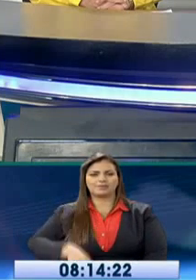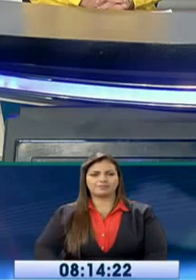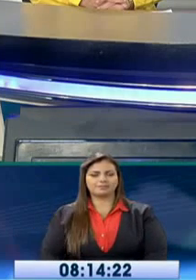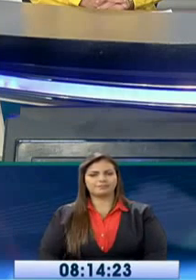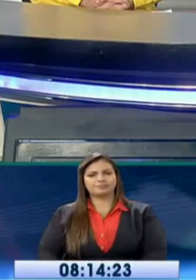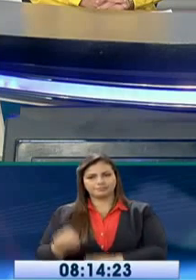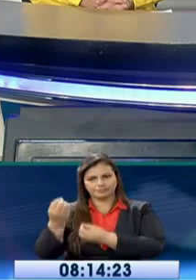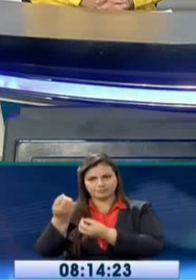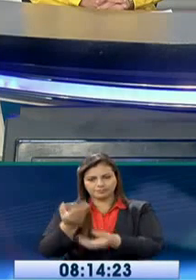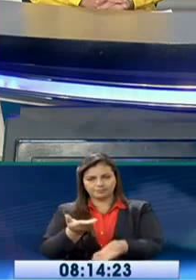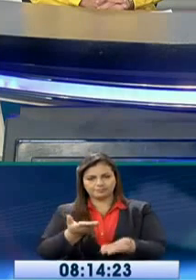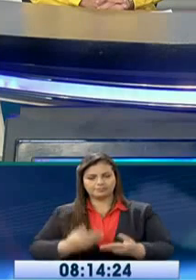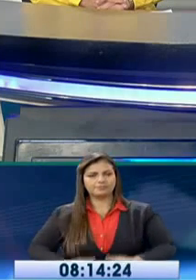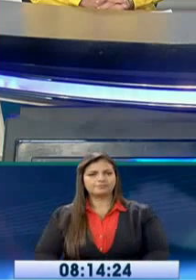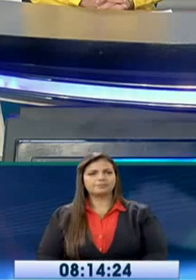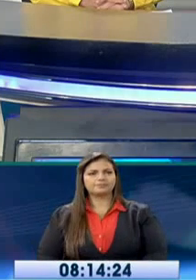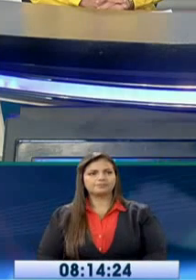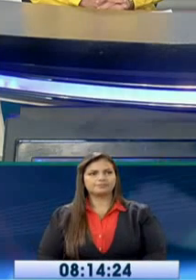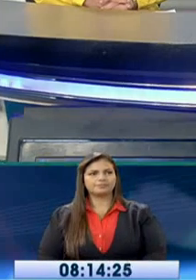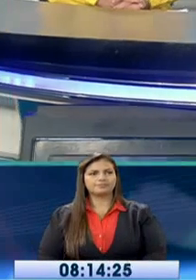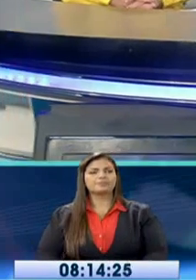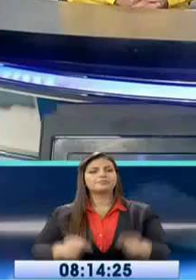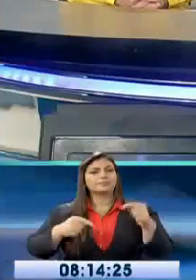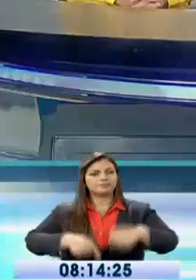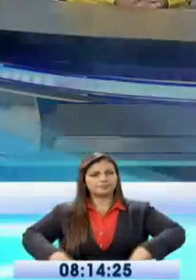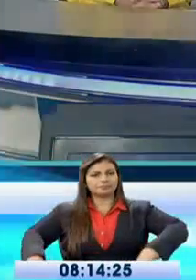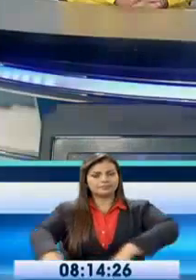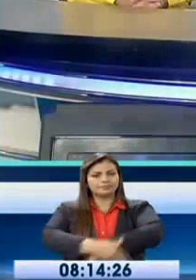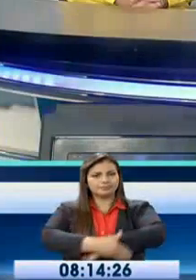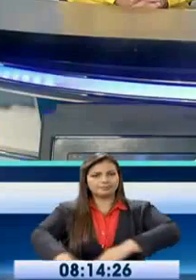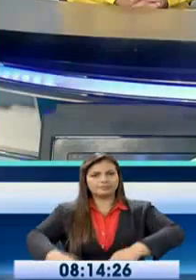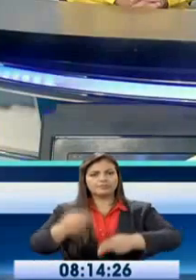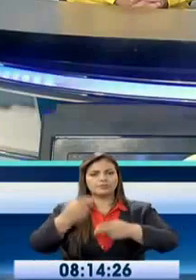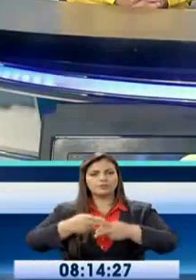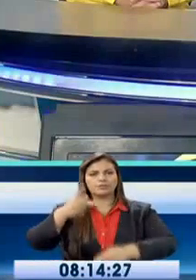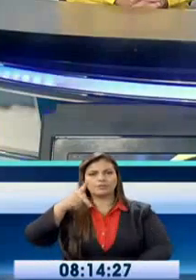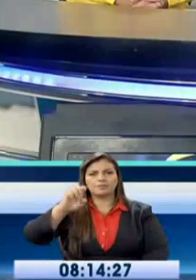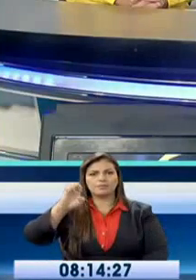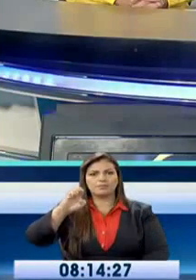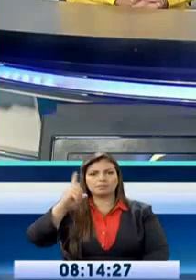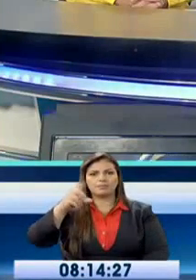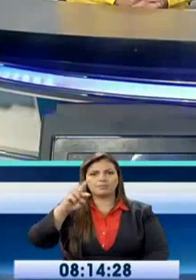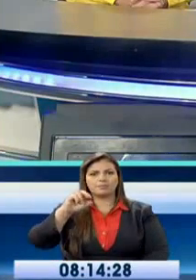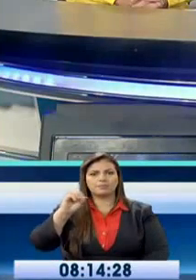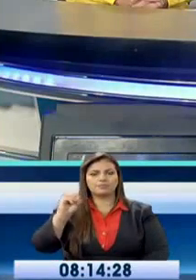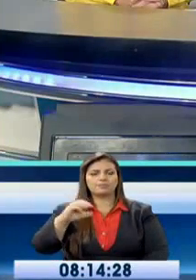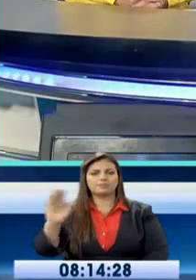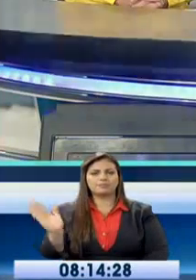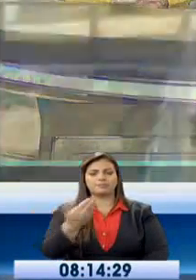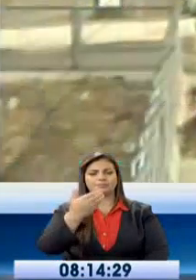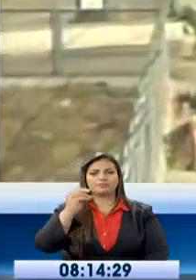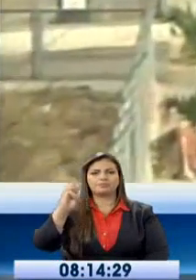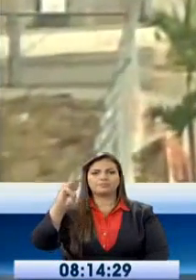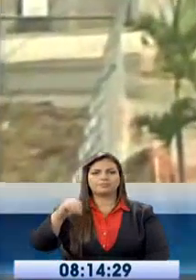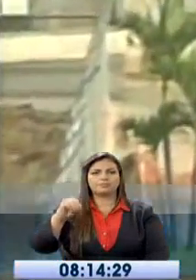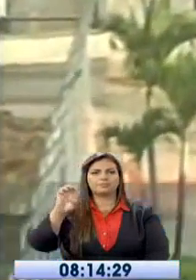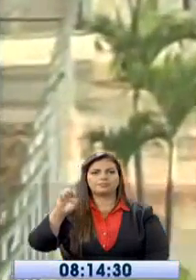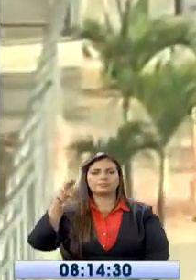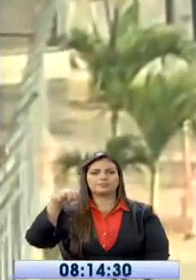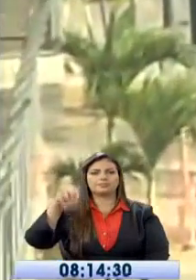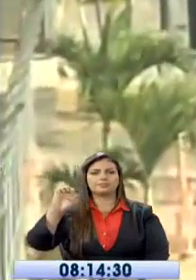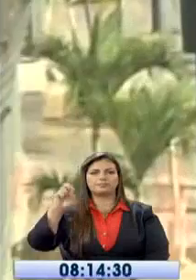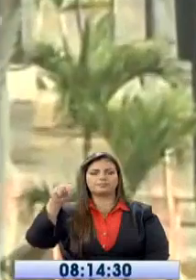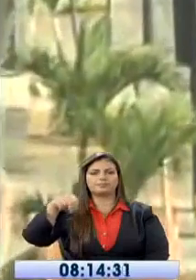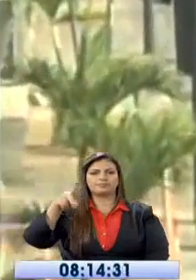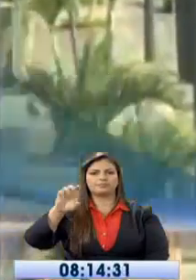avenida Pedro Menéndez Gilbert y vamos a reportar sobre el tráfico vehicular que se registra a esta hora. Estamos